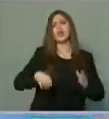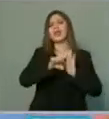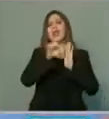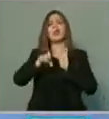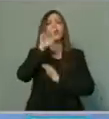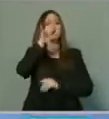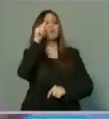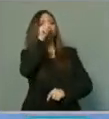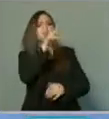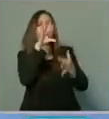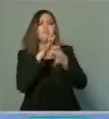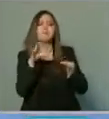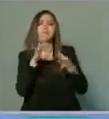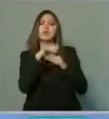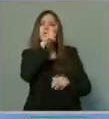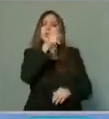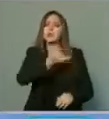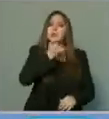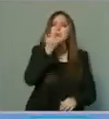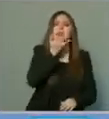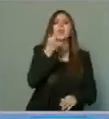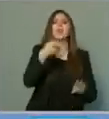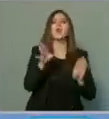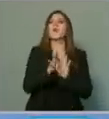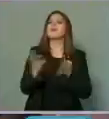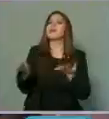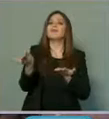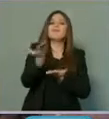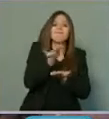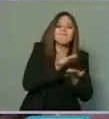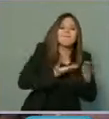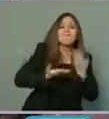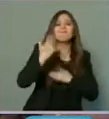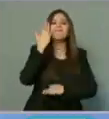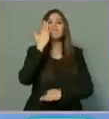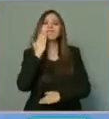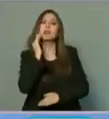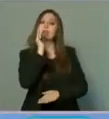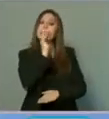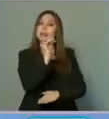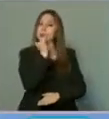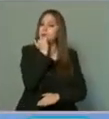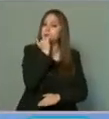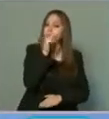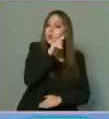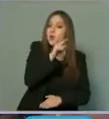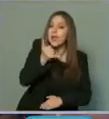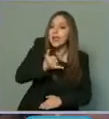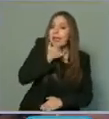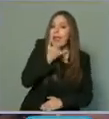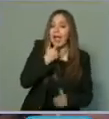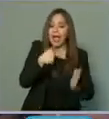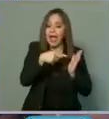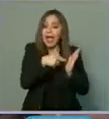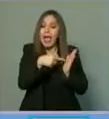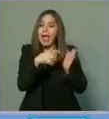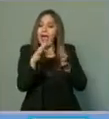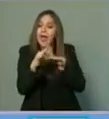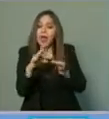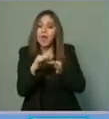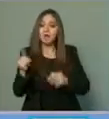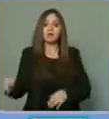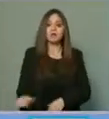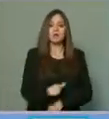pues, los elementos en donde le digas a esta persona, oye, sí te estás equivocando, aquí dice lo contrario,